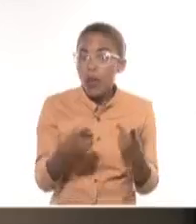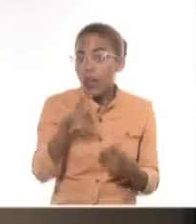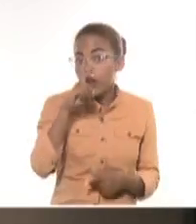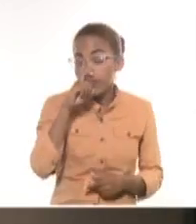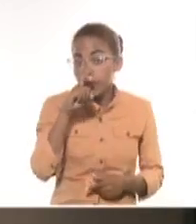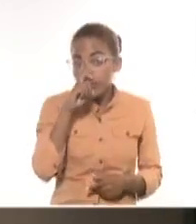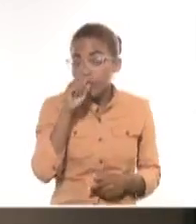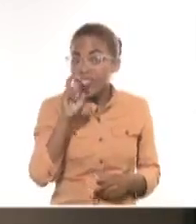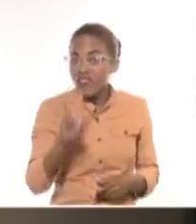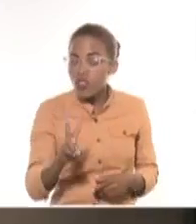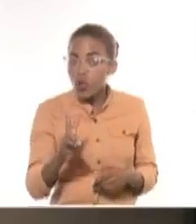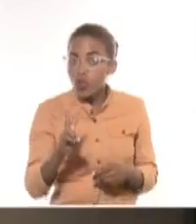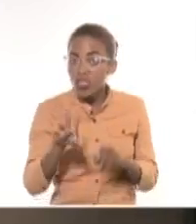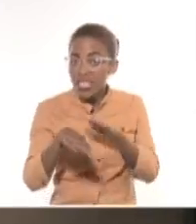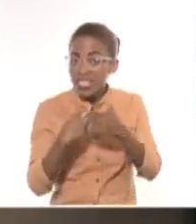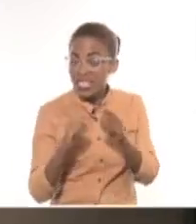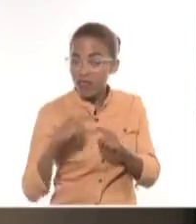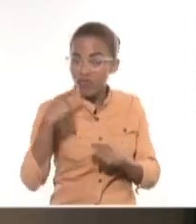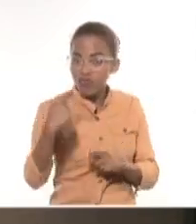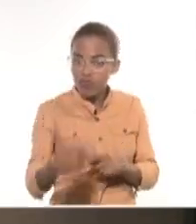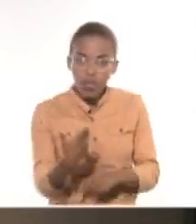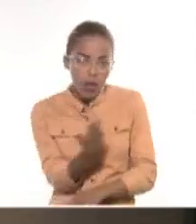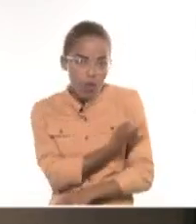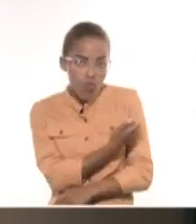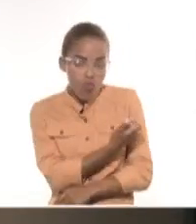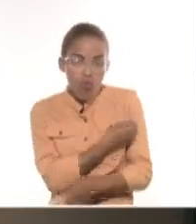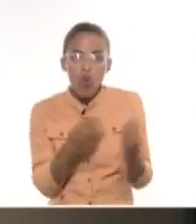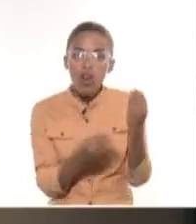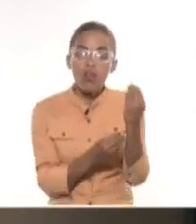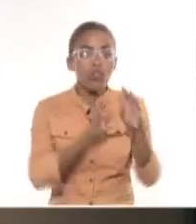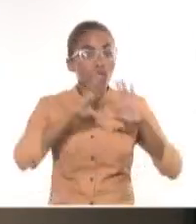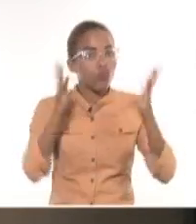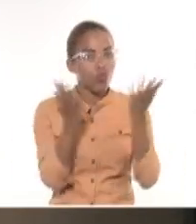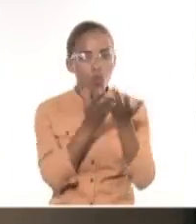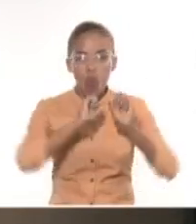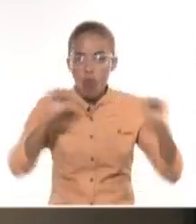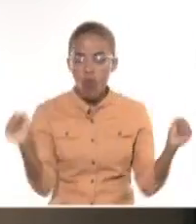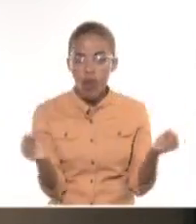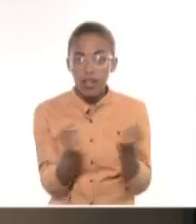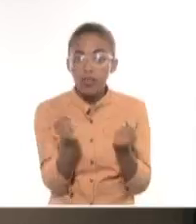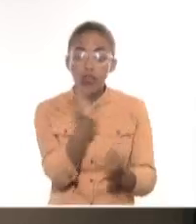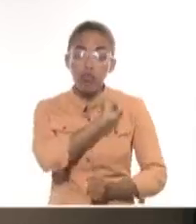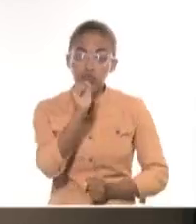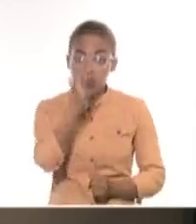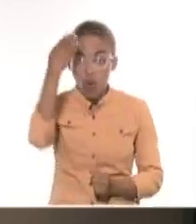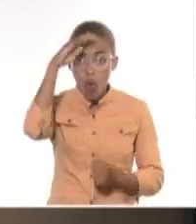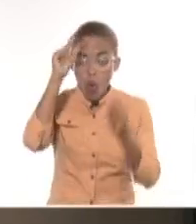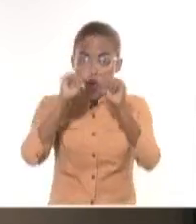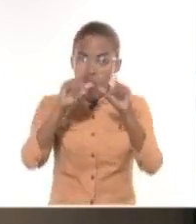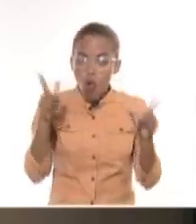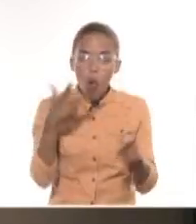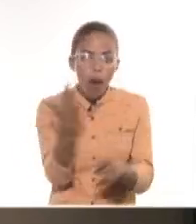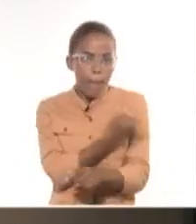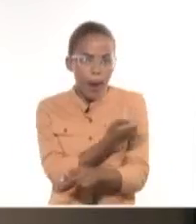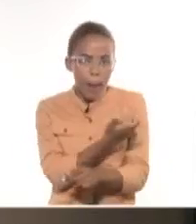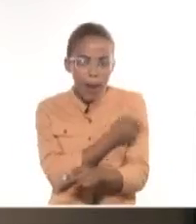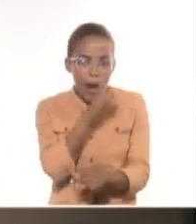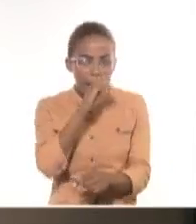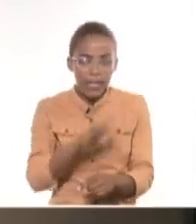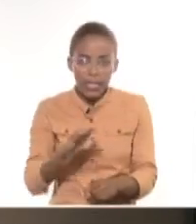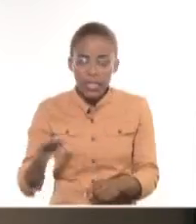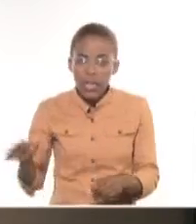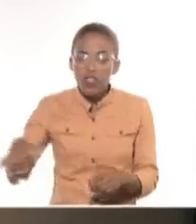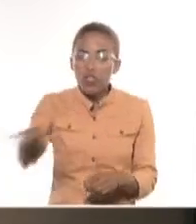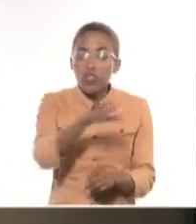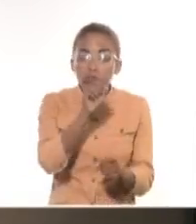ponerle su esquema completo de la vacunación de la COVID, que eso es un logro de Cuba, poder vacunar a todos sus niños a partir de los 2 años. Usted